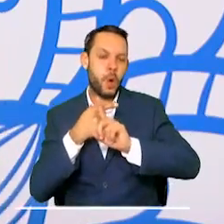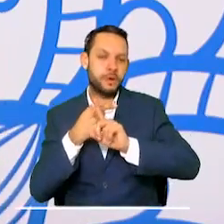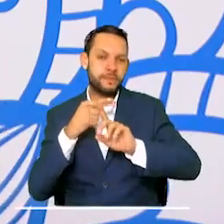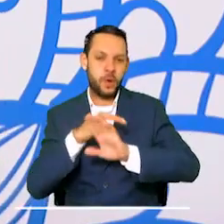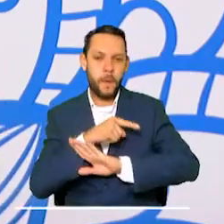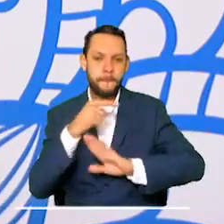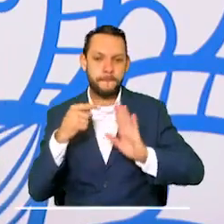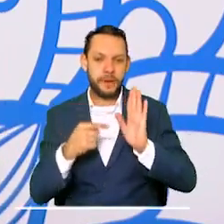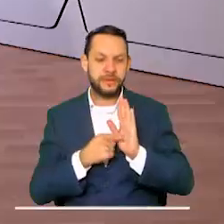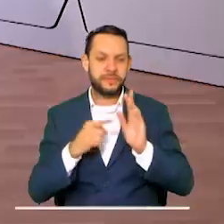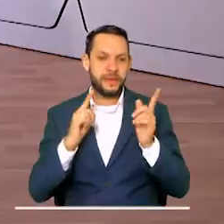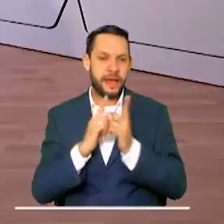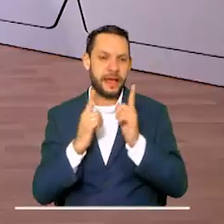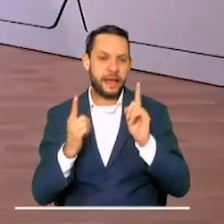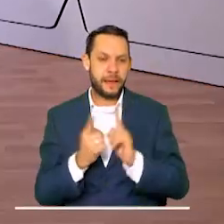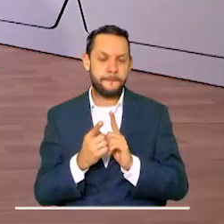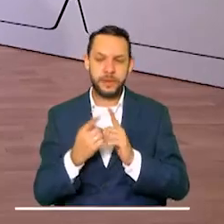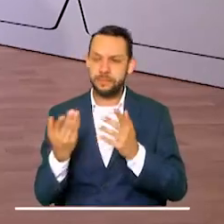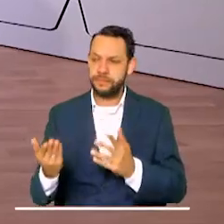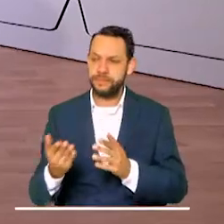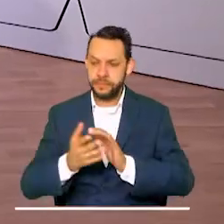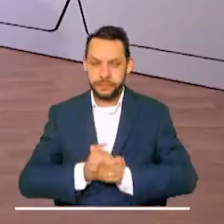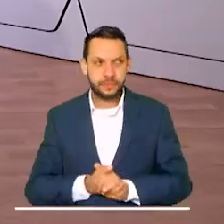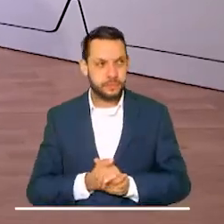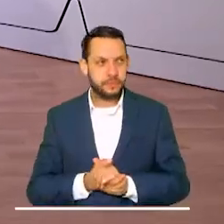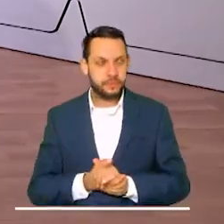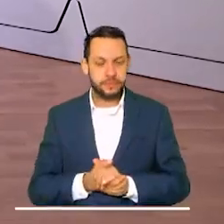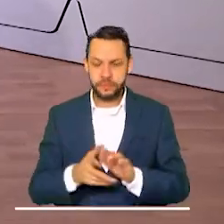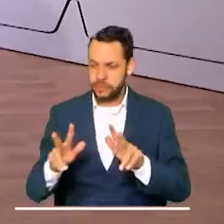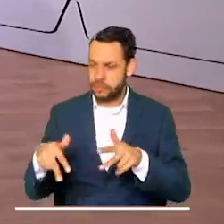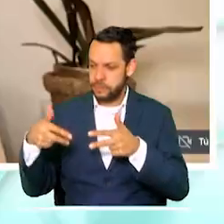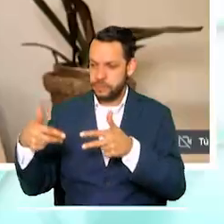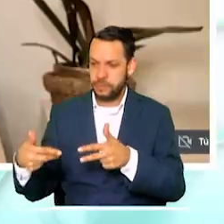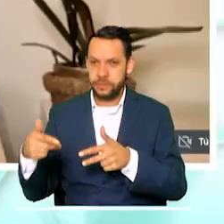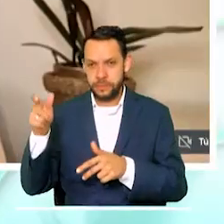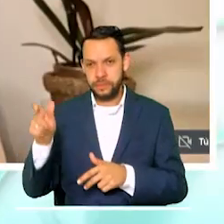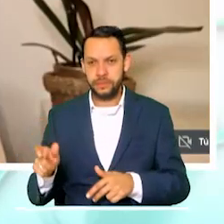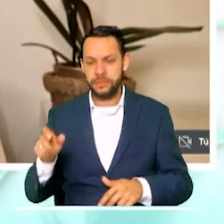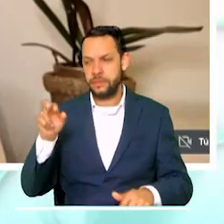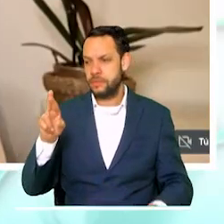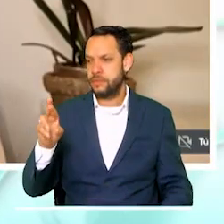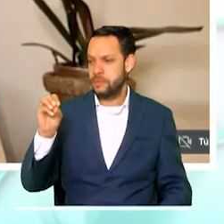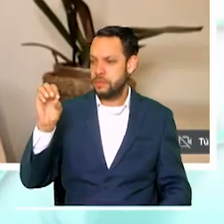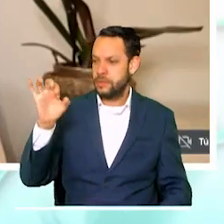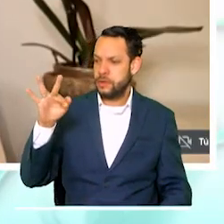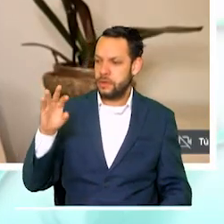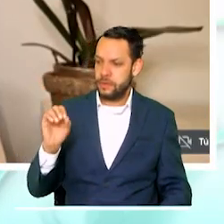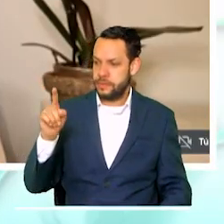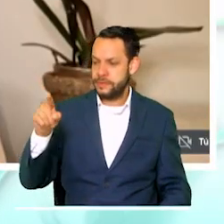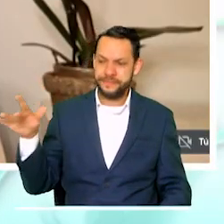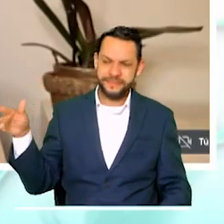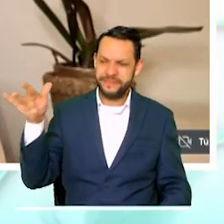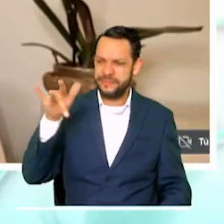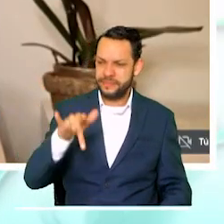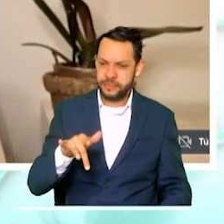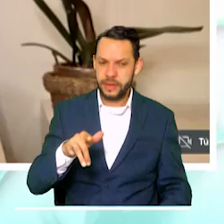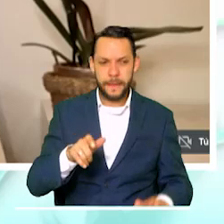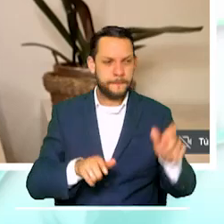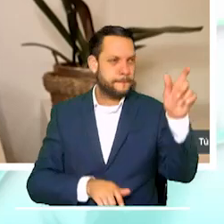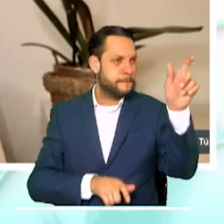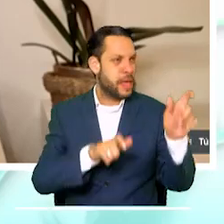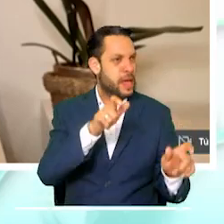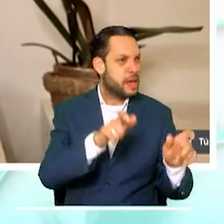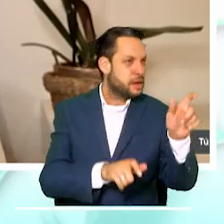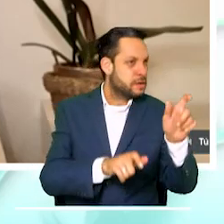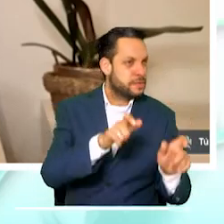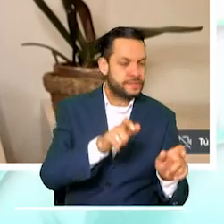cambio que sigue en nuestro cuerpo. Me encanta. Roberto, imagínate si tú estuvieras en el Parque de la Salud y recibieras los pacientes de